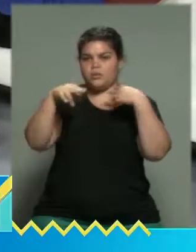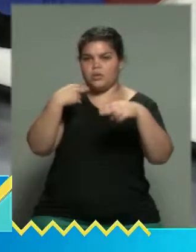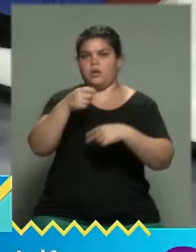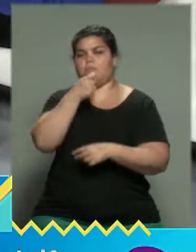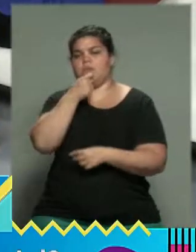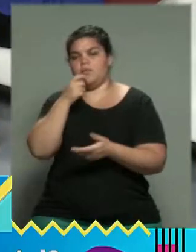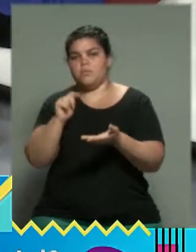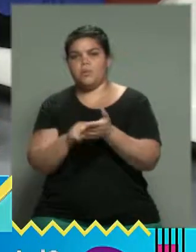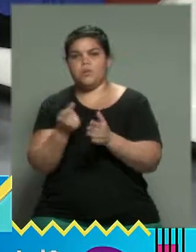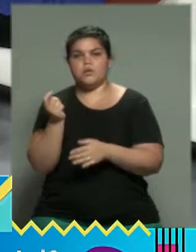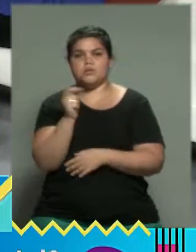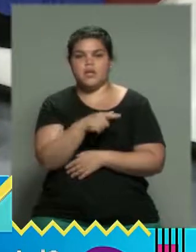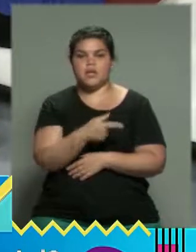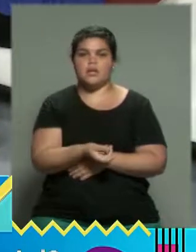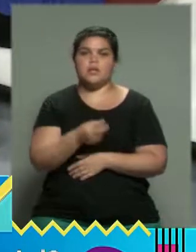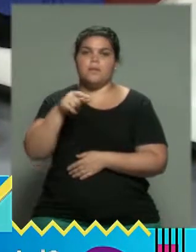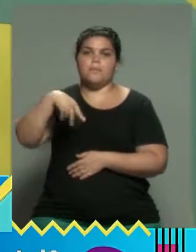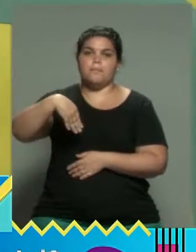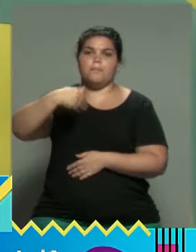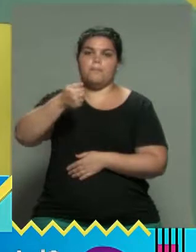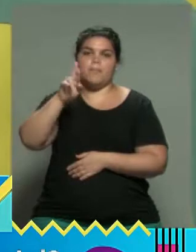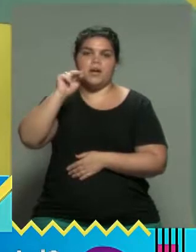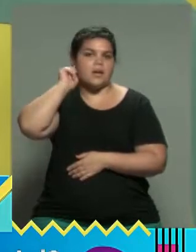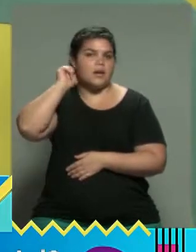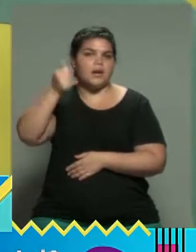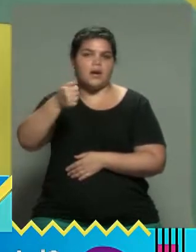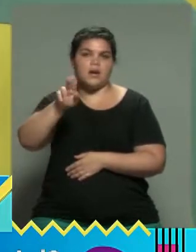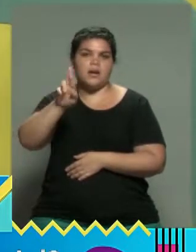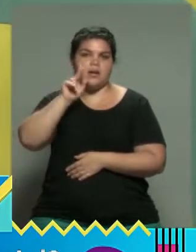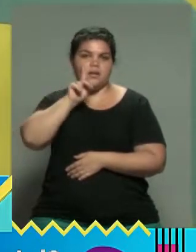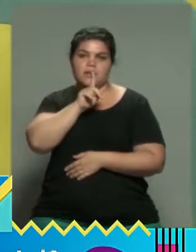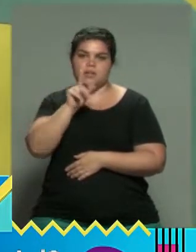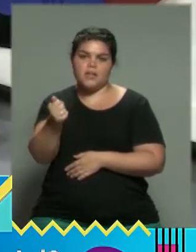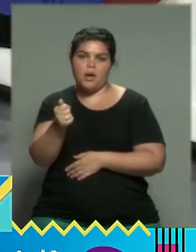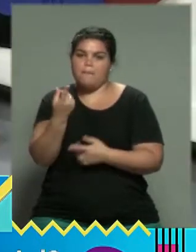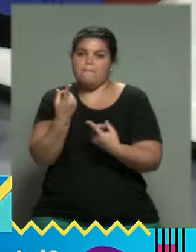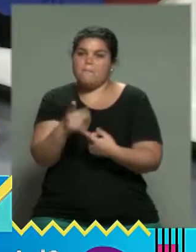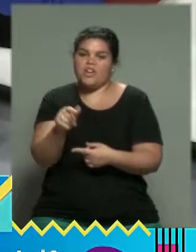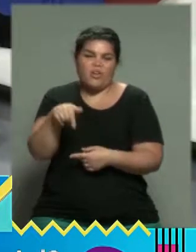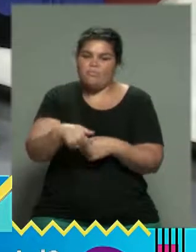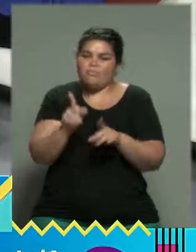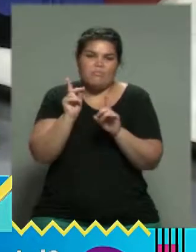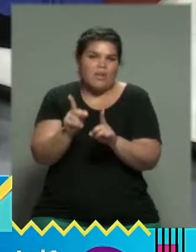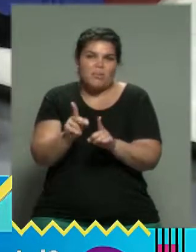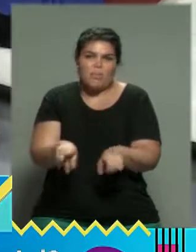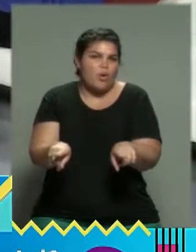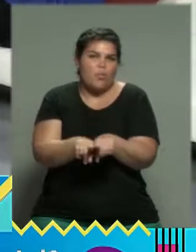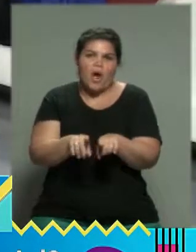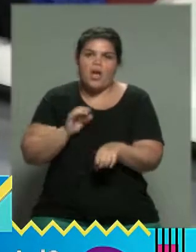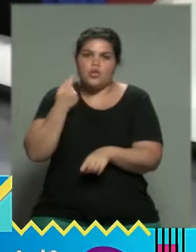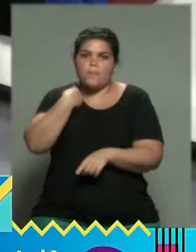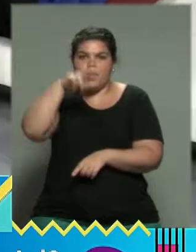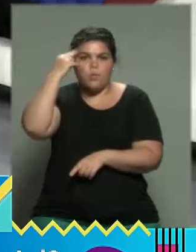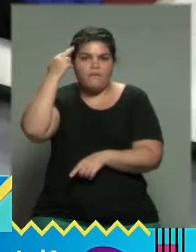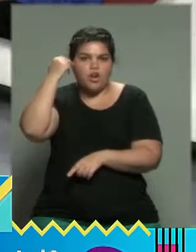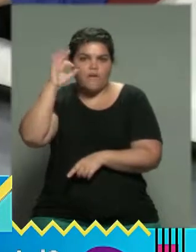Aires de Margarita Barrientos, pero estructuralmente va a pasar lo que pasó en la década del 90. ¿Qué pasó en la década del 90?